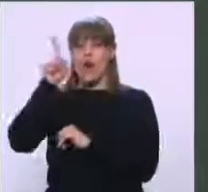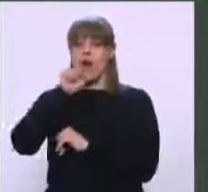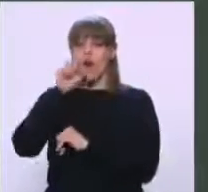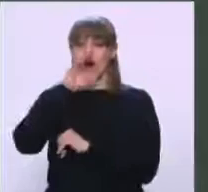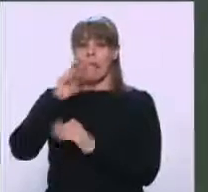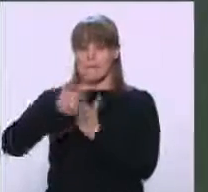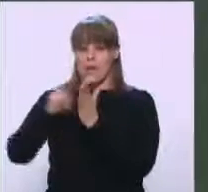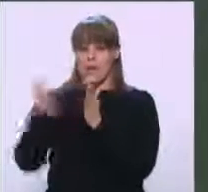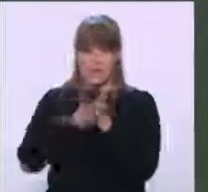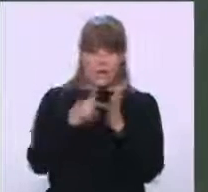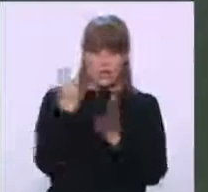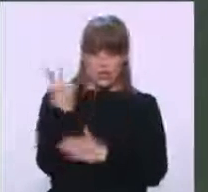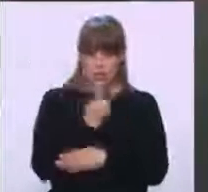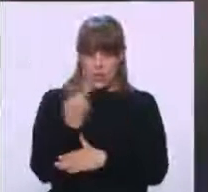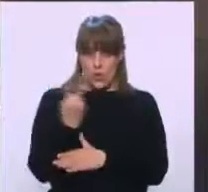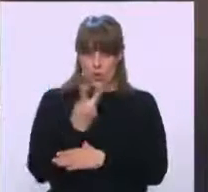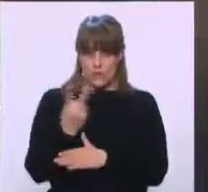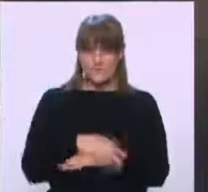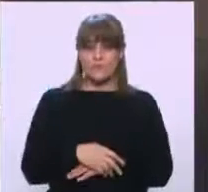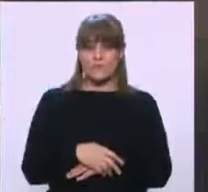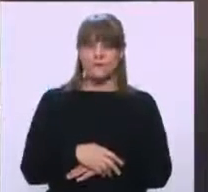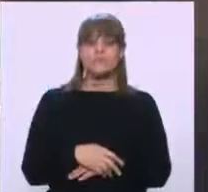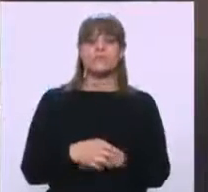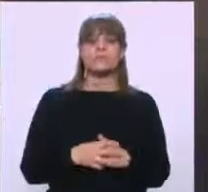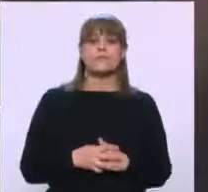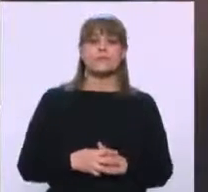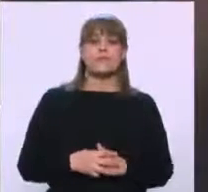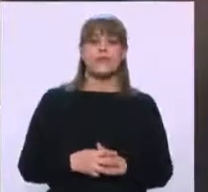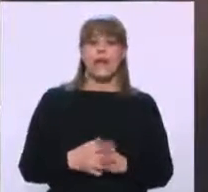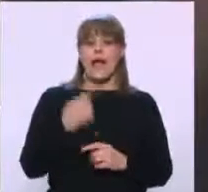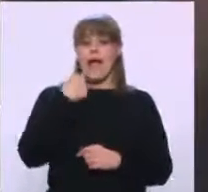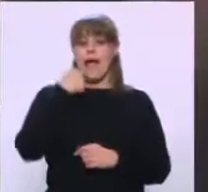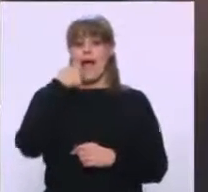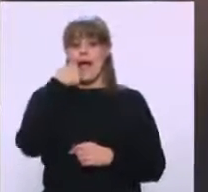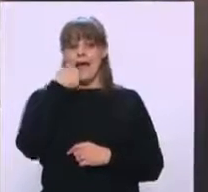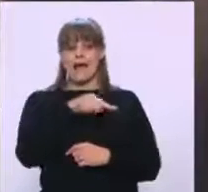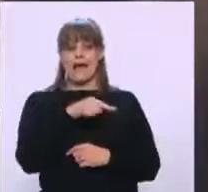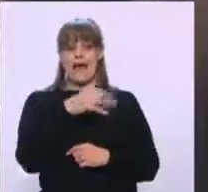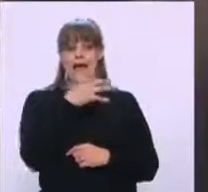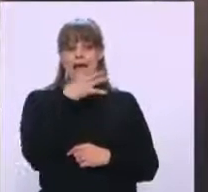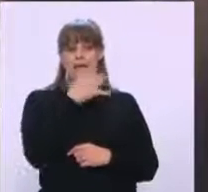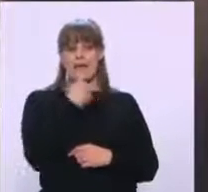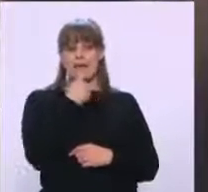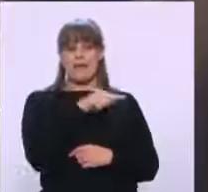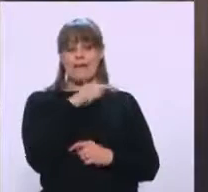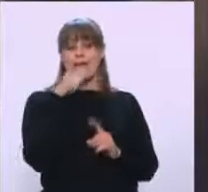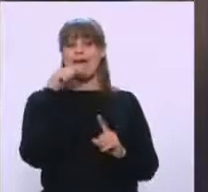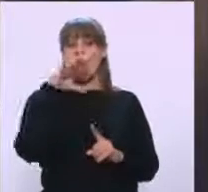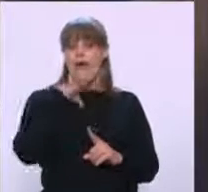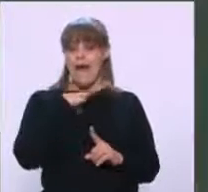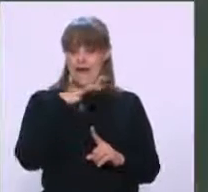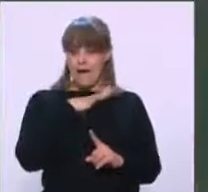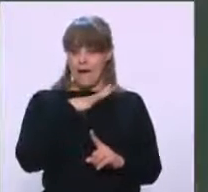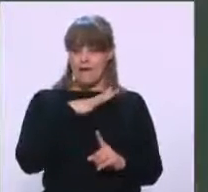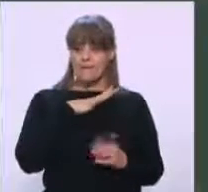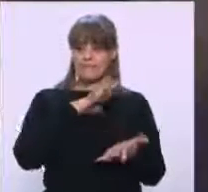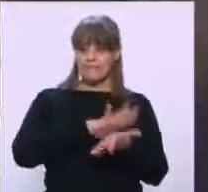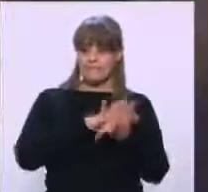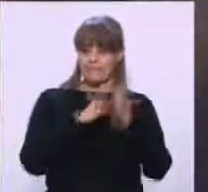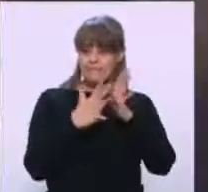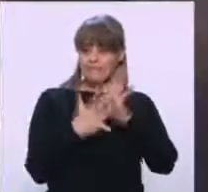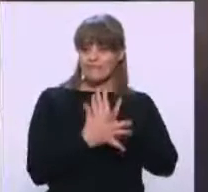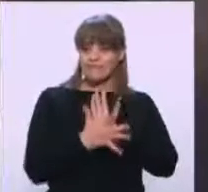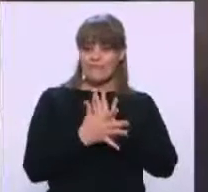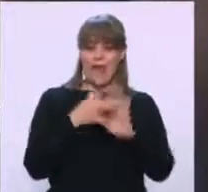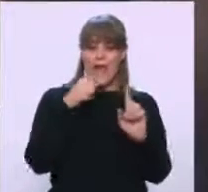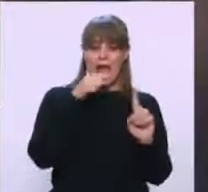Aguascalientes, luego se convirtió en otros medios locales en una acusación directa sobre la existencia de vínculos entre Arturo